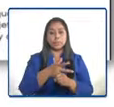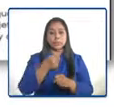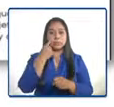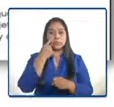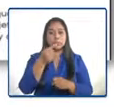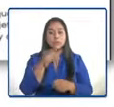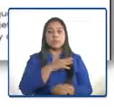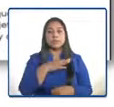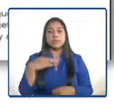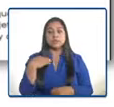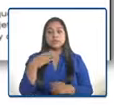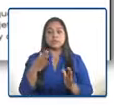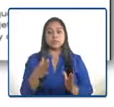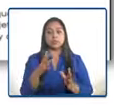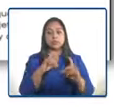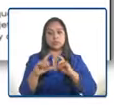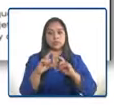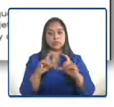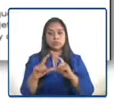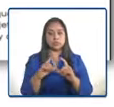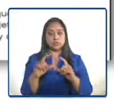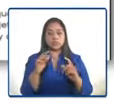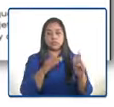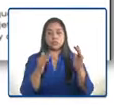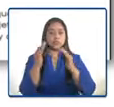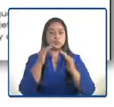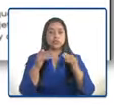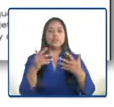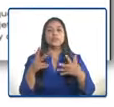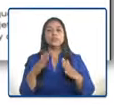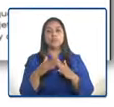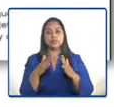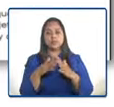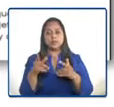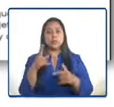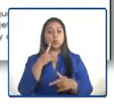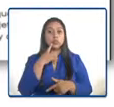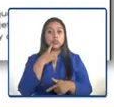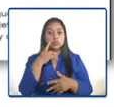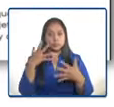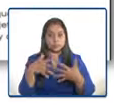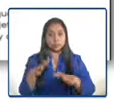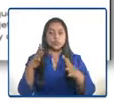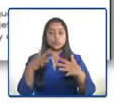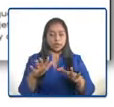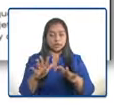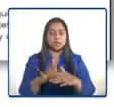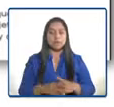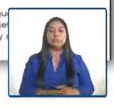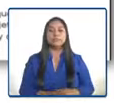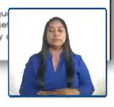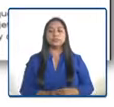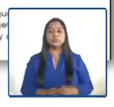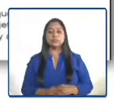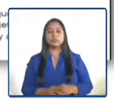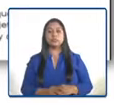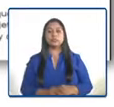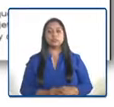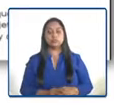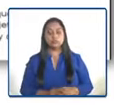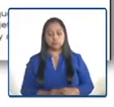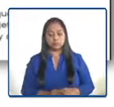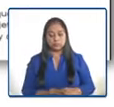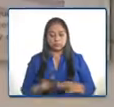Ministerio de Comunicaciones e Infraestructura y Vivienda, que es la autoridad portuaria, nombró a la Comisión